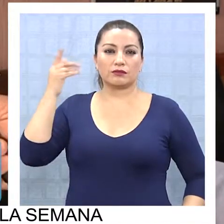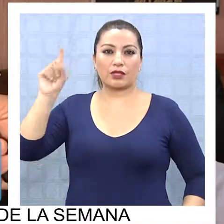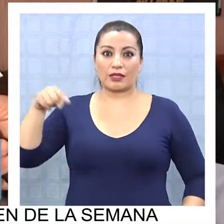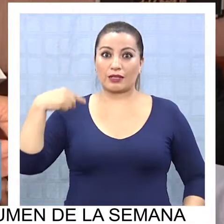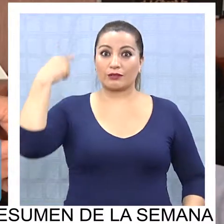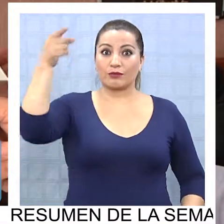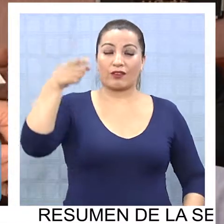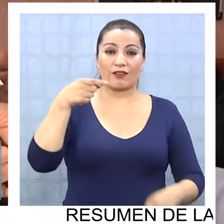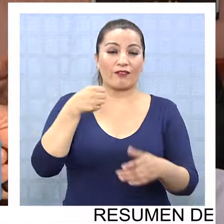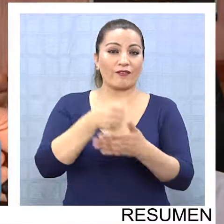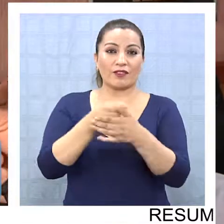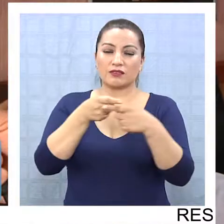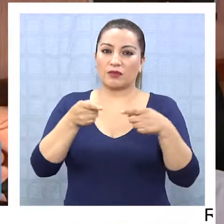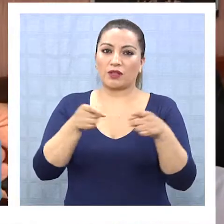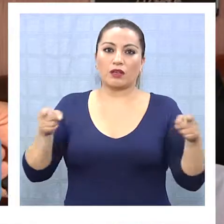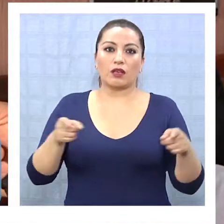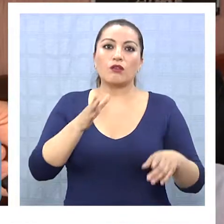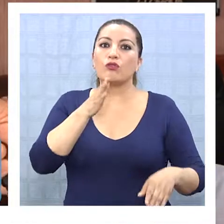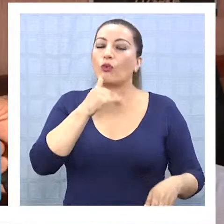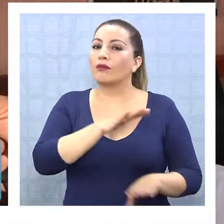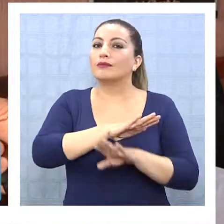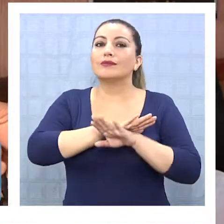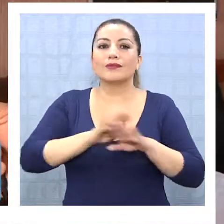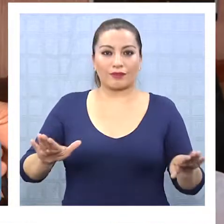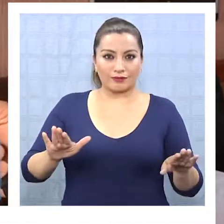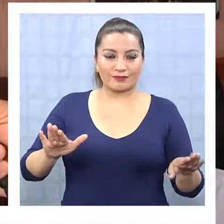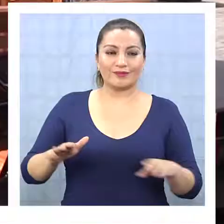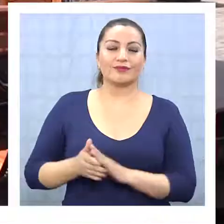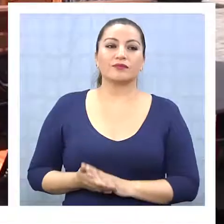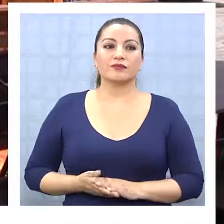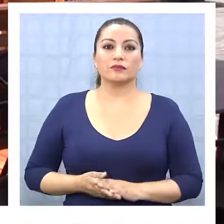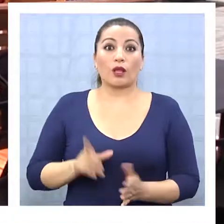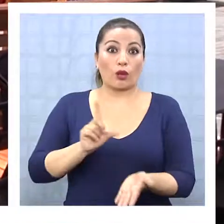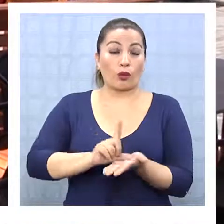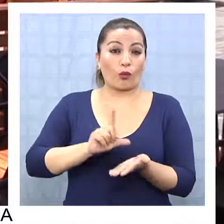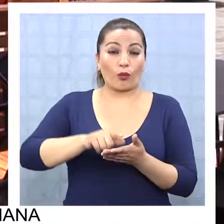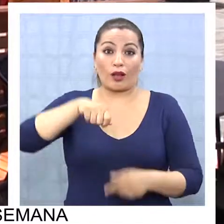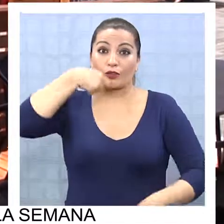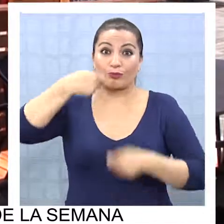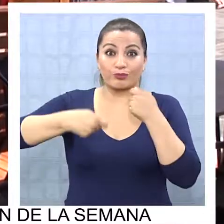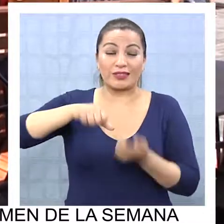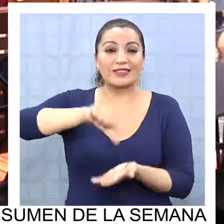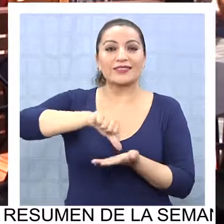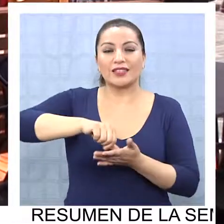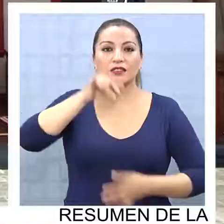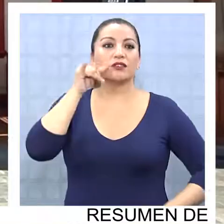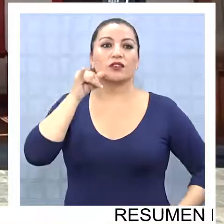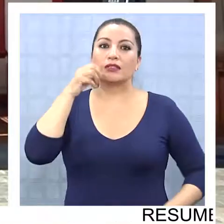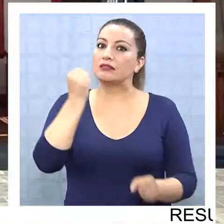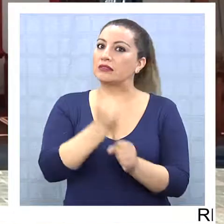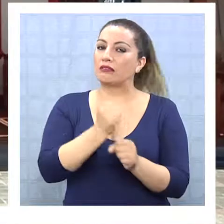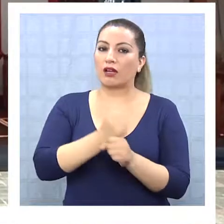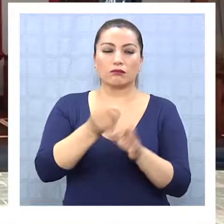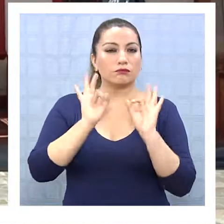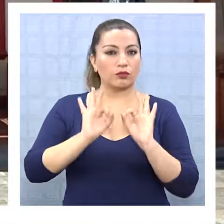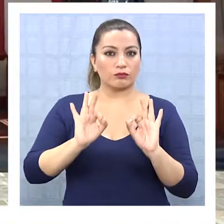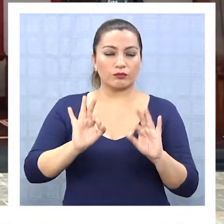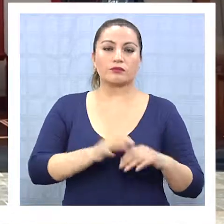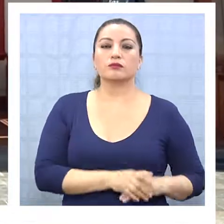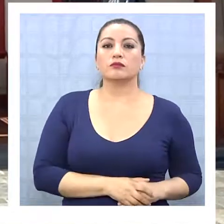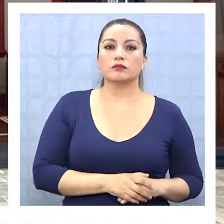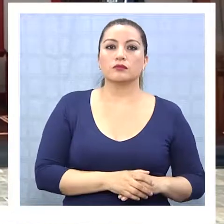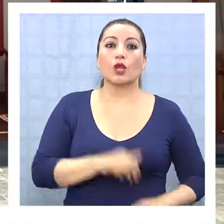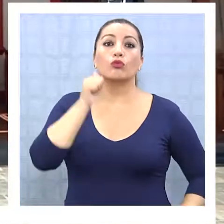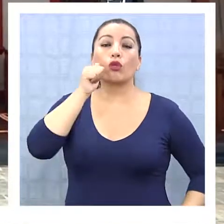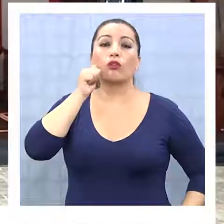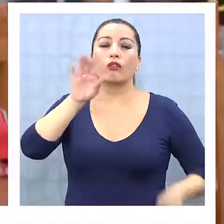semana larga hasta el momento no tenemos nada concreto. El sector gastronómico del centro de la ciudad trabajará en esos días.